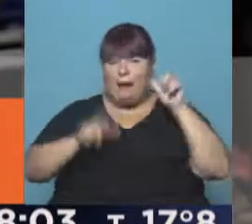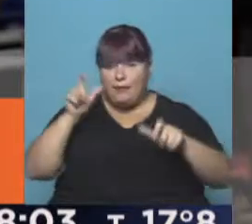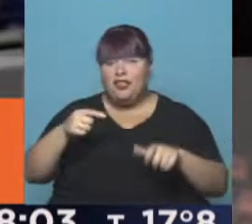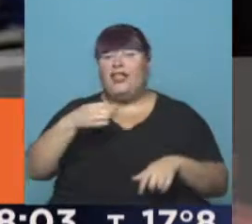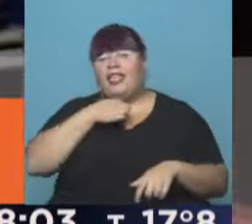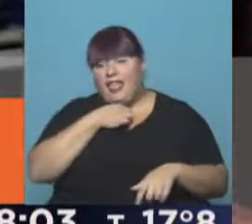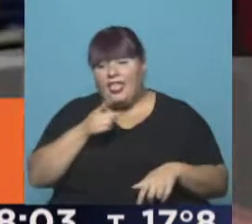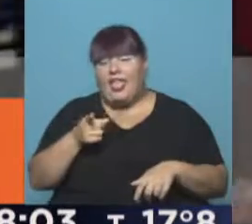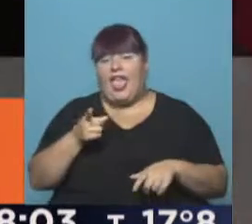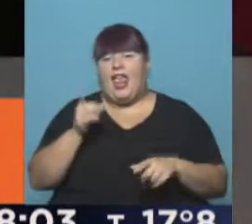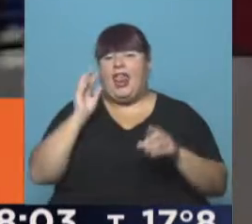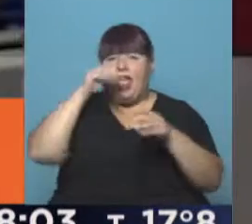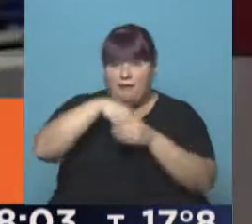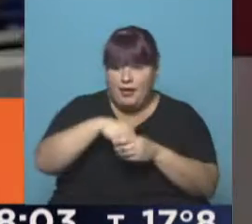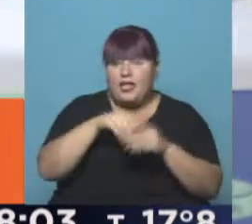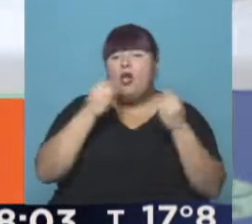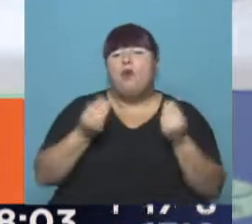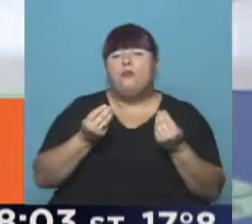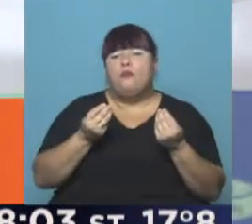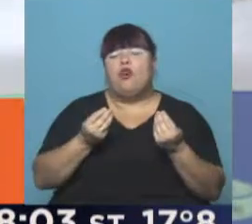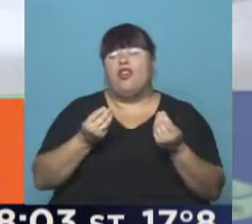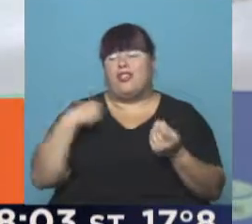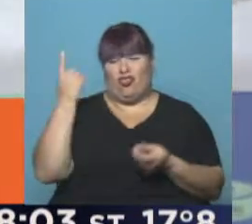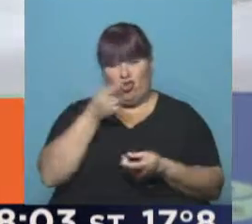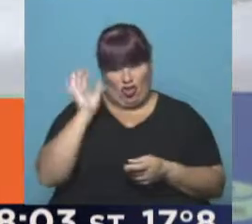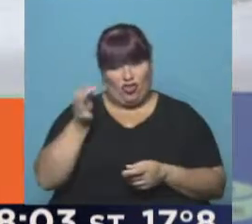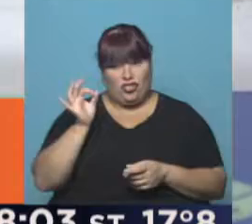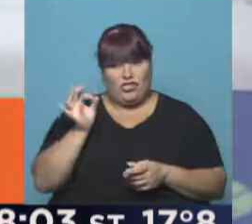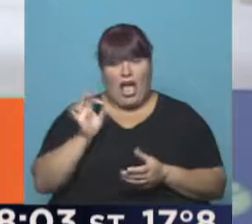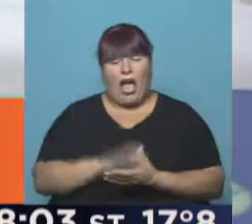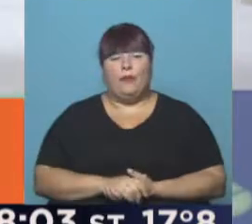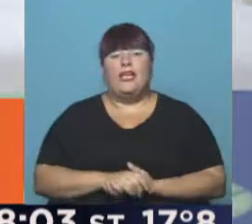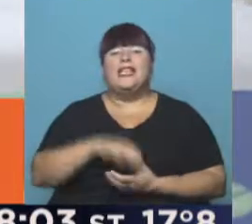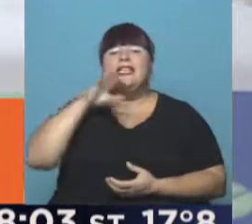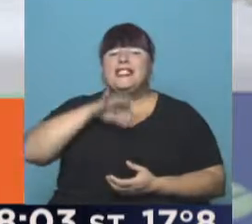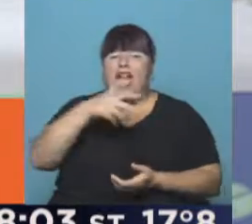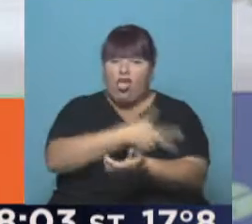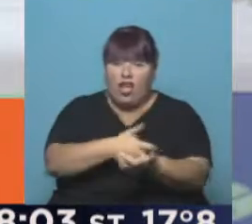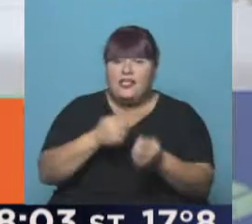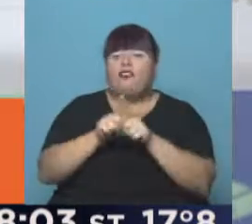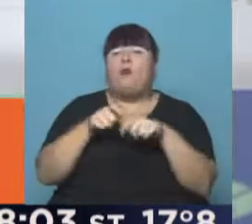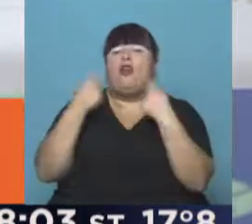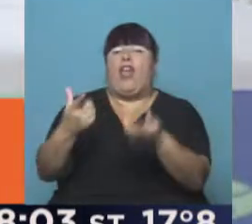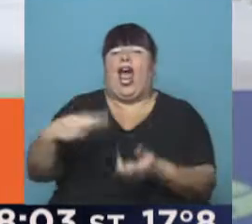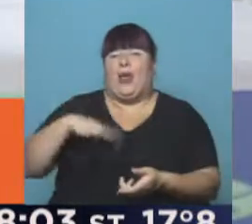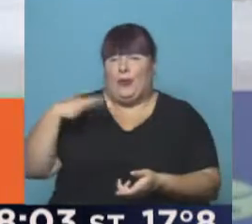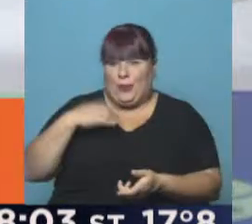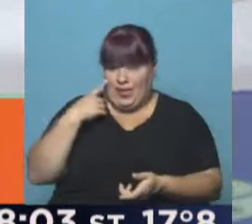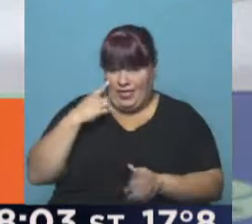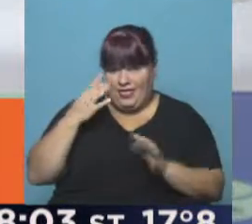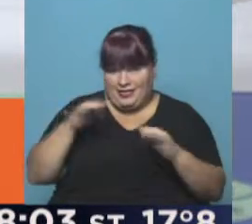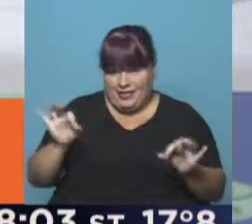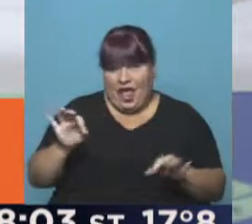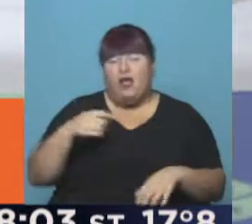quiera sumar a esto porque como sabemos todos donar sangre es dar vida y lo que